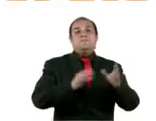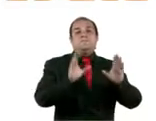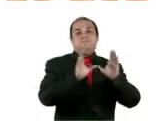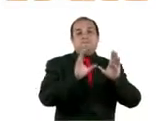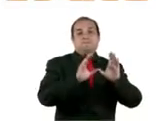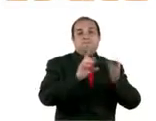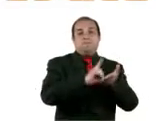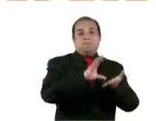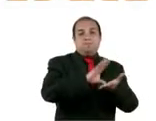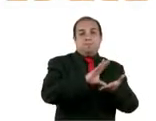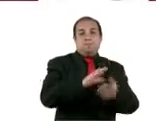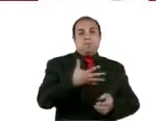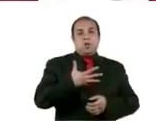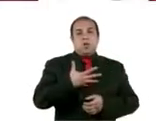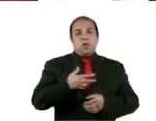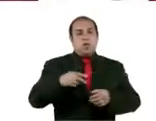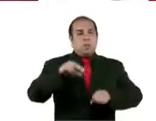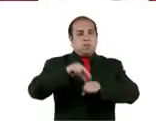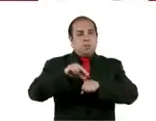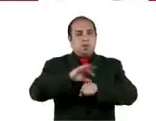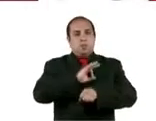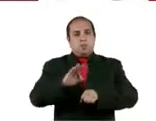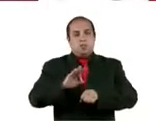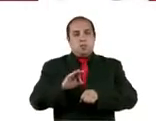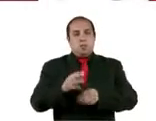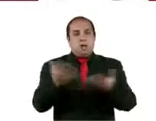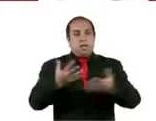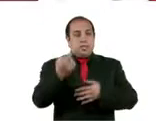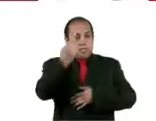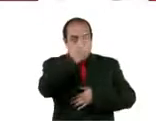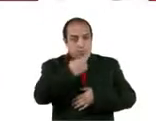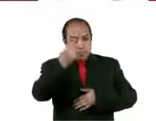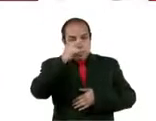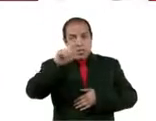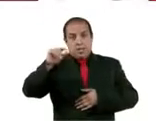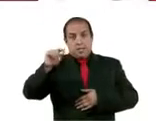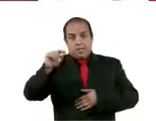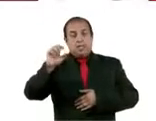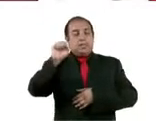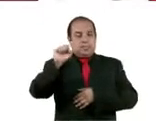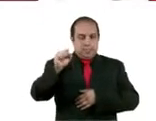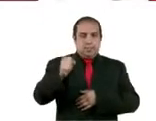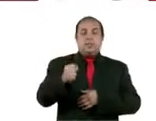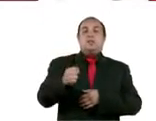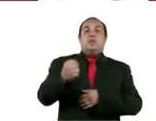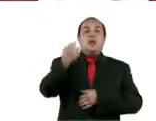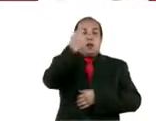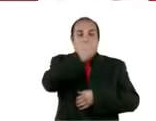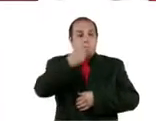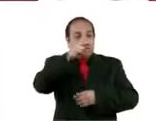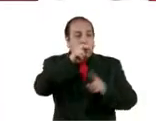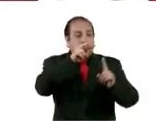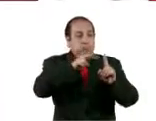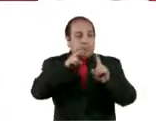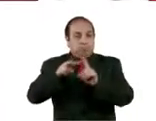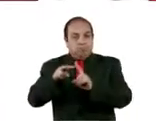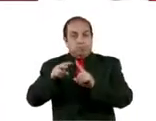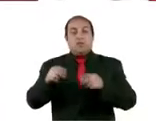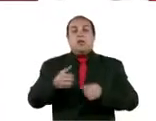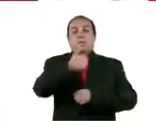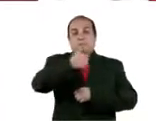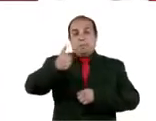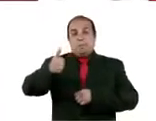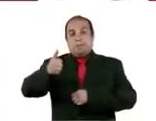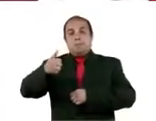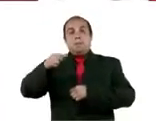por médico extender hasta 70 valoraciones, es decir, 60, 20 por cada médico.